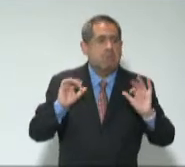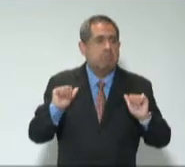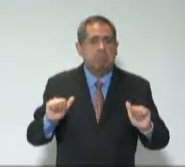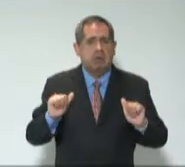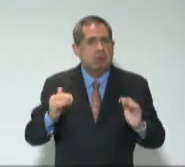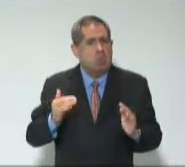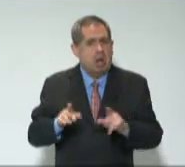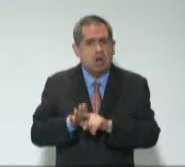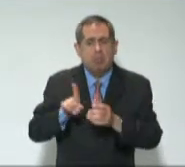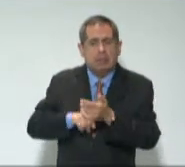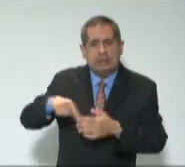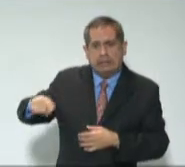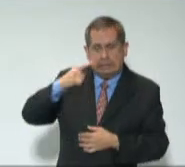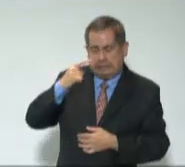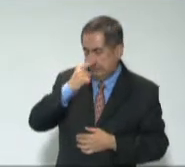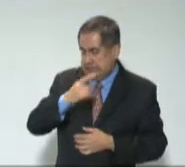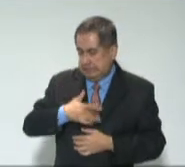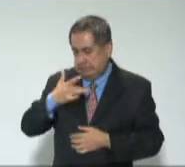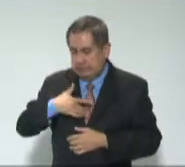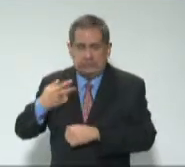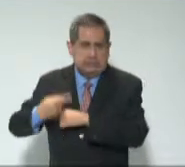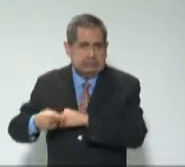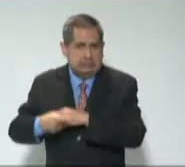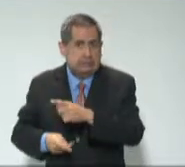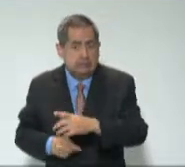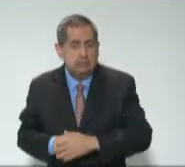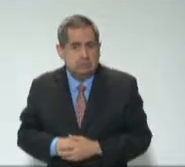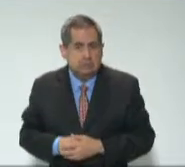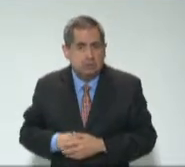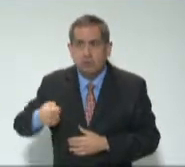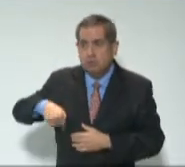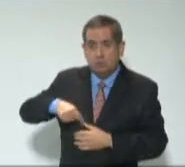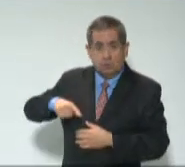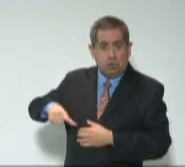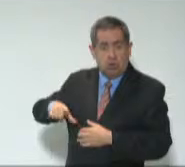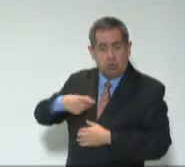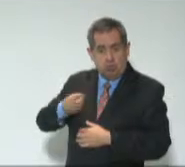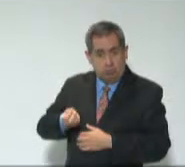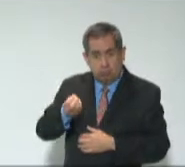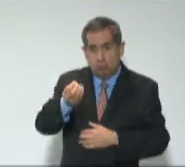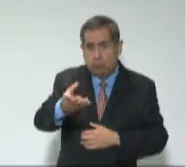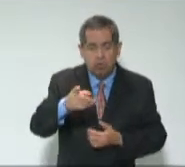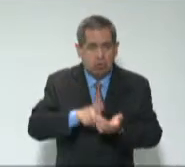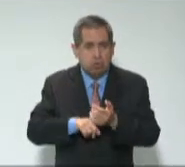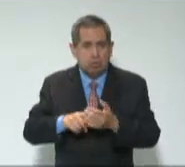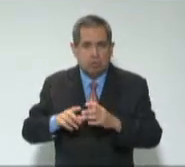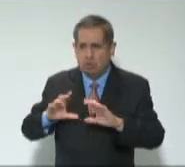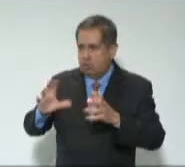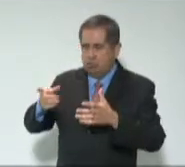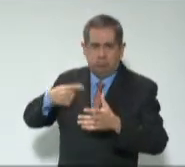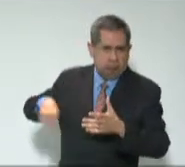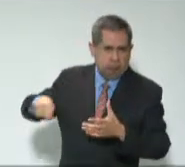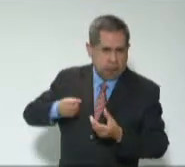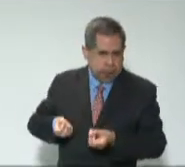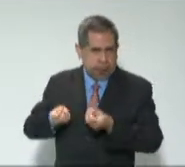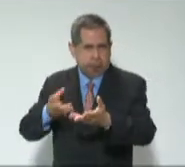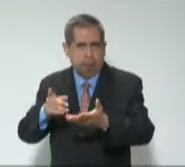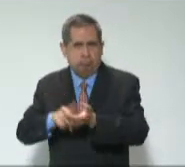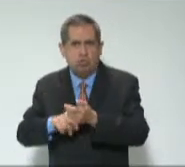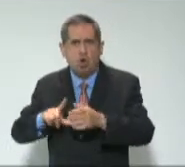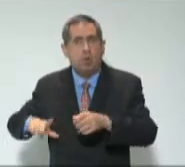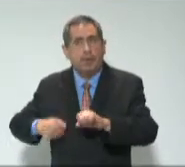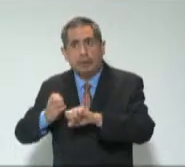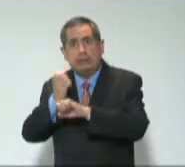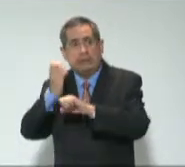consciente de sus riesgos nuestra contribución por parte del gobierno o diría el plural porque seguramente los gobiernos